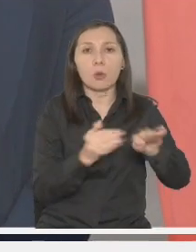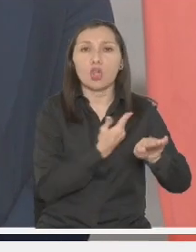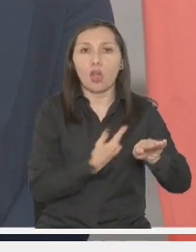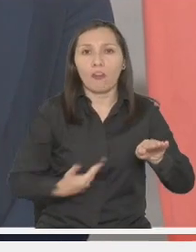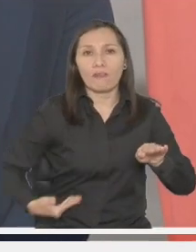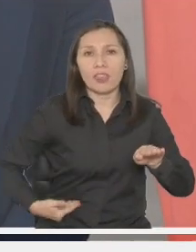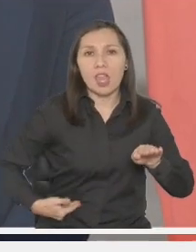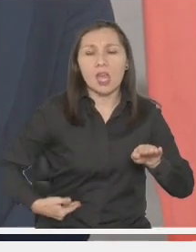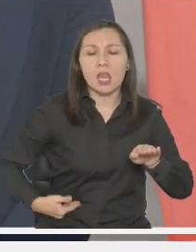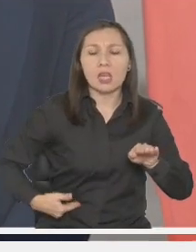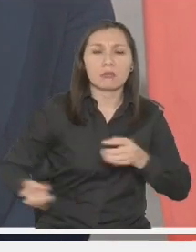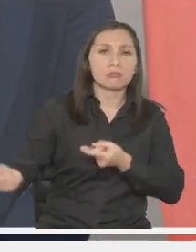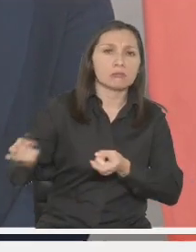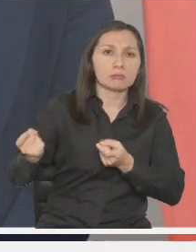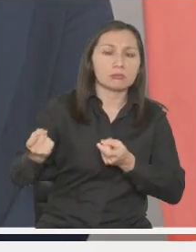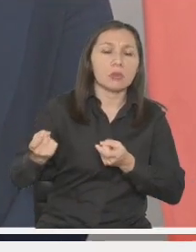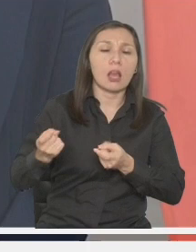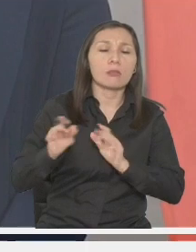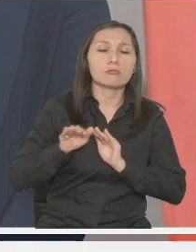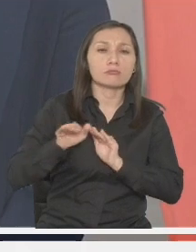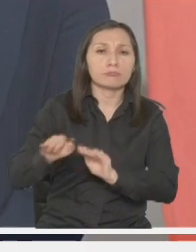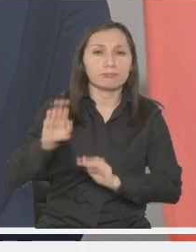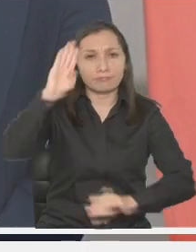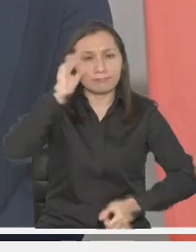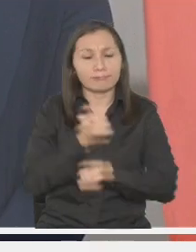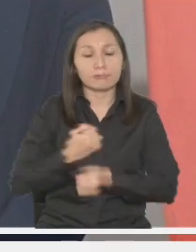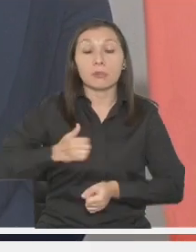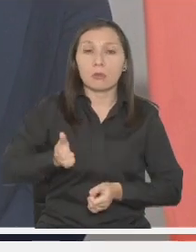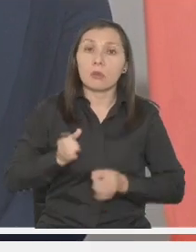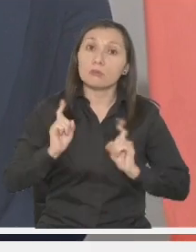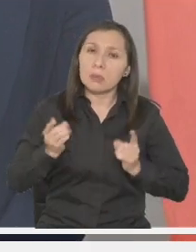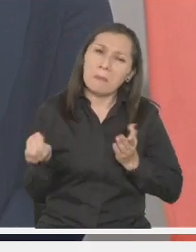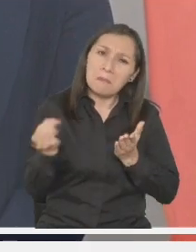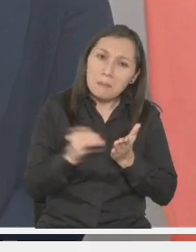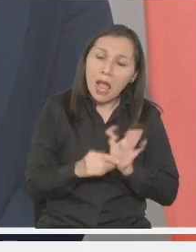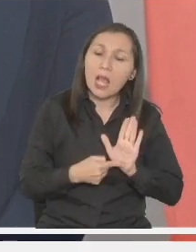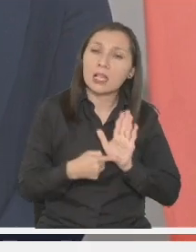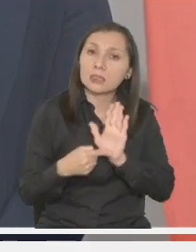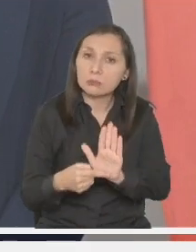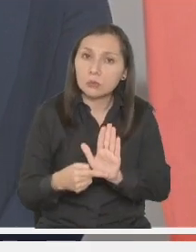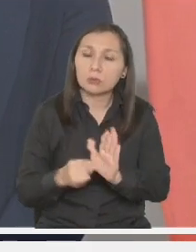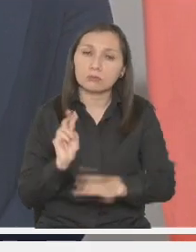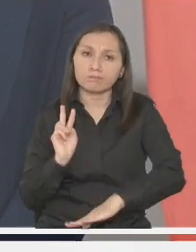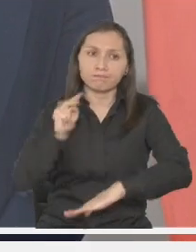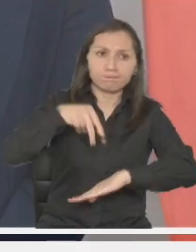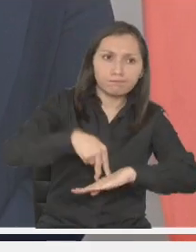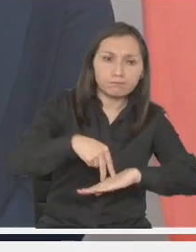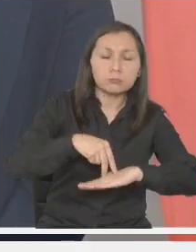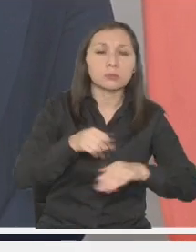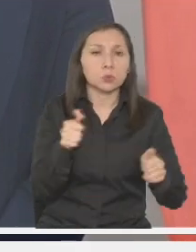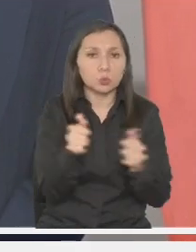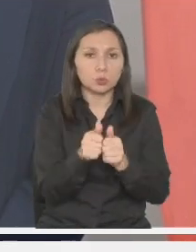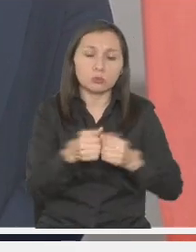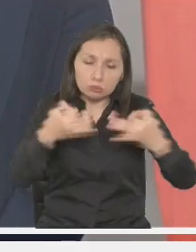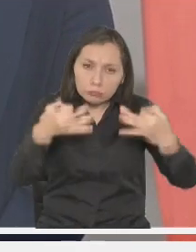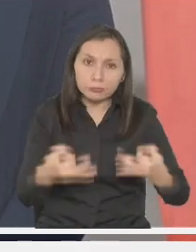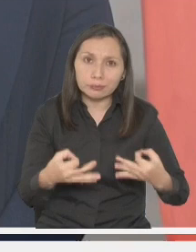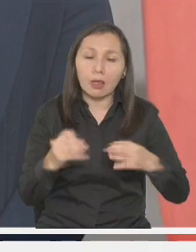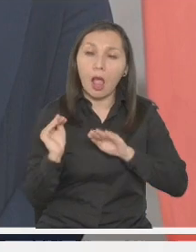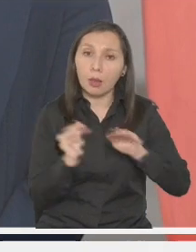las policías. Por eso que el presidente ha dicho aquí que si es necesario gestos adicionales de presencia en el terreno para